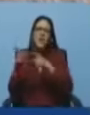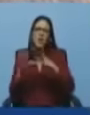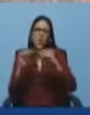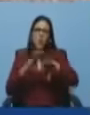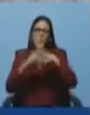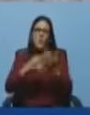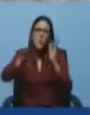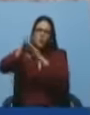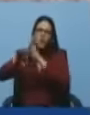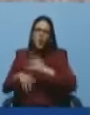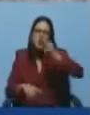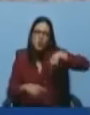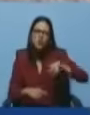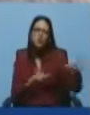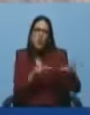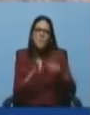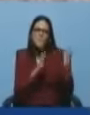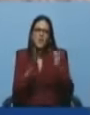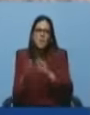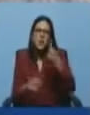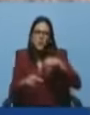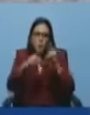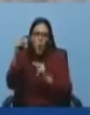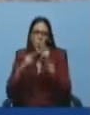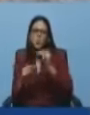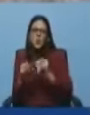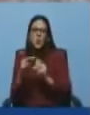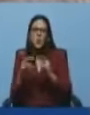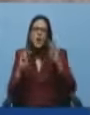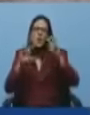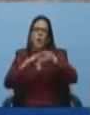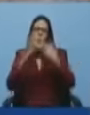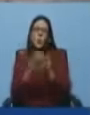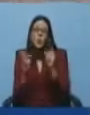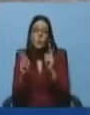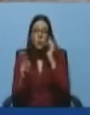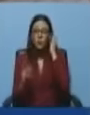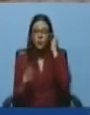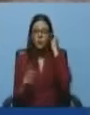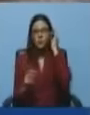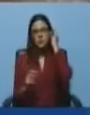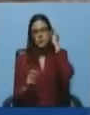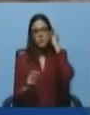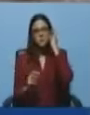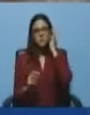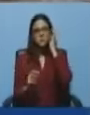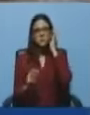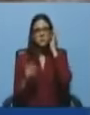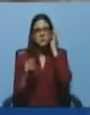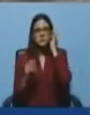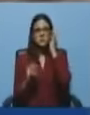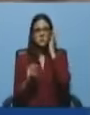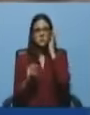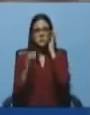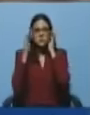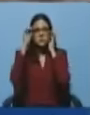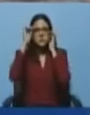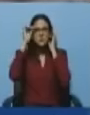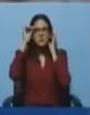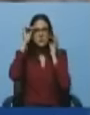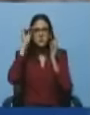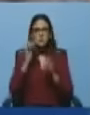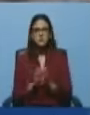mundo, estamos preparados para construir un mundo nuevo. Presidente, ¿se puede decir que es?